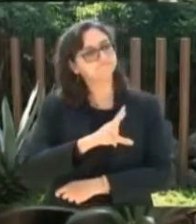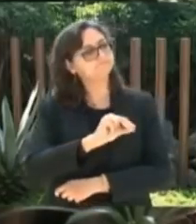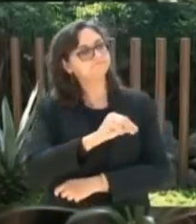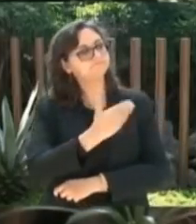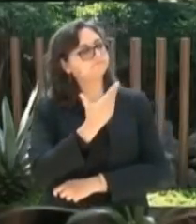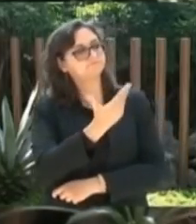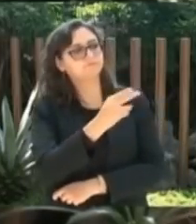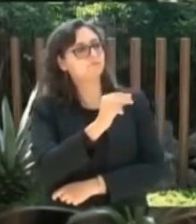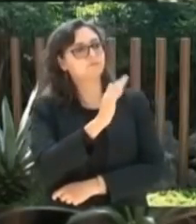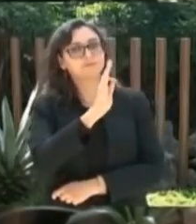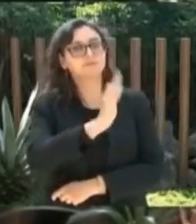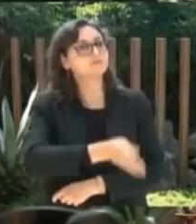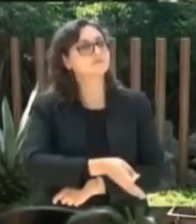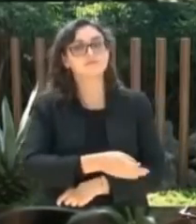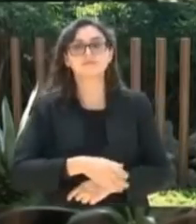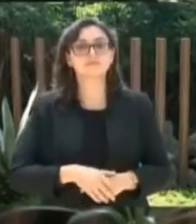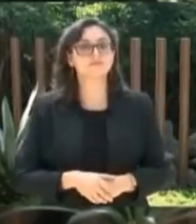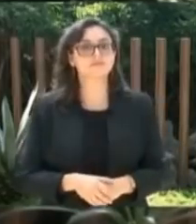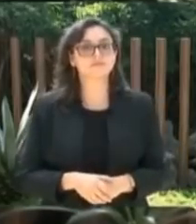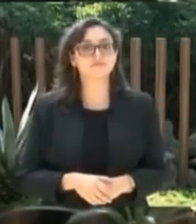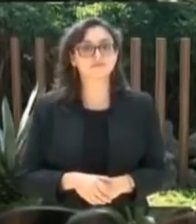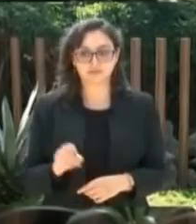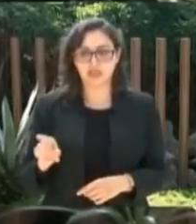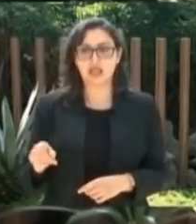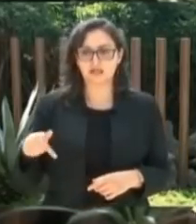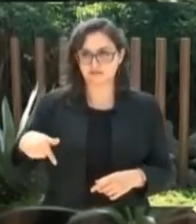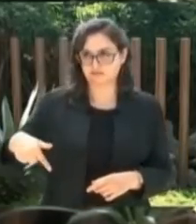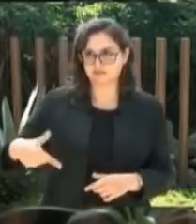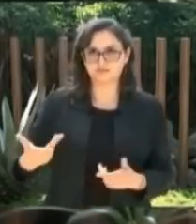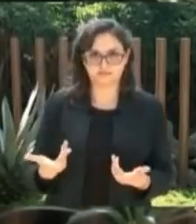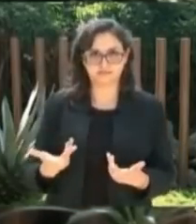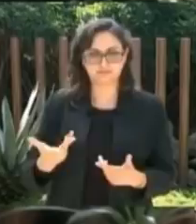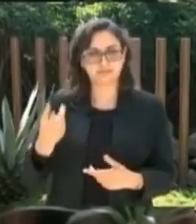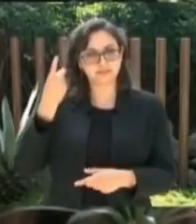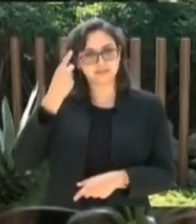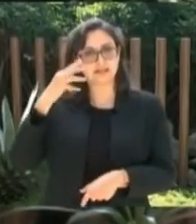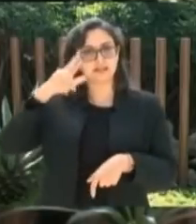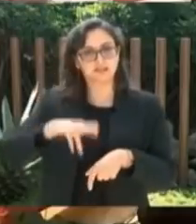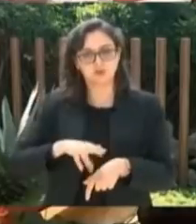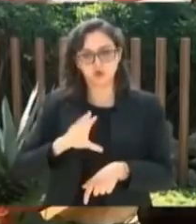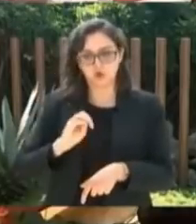siendo él director de este colegio.